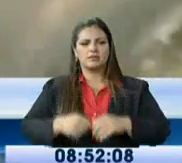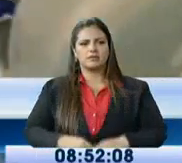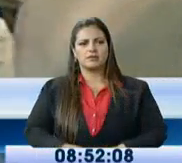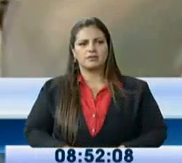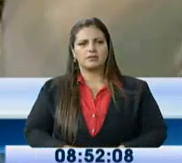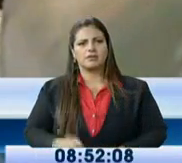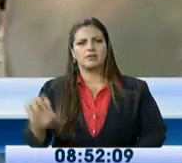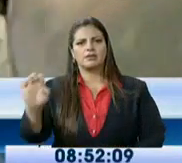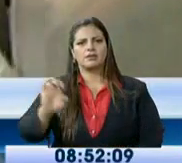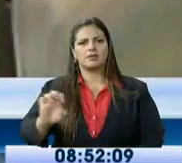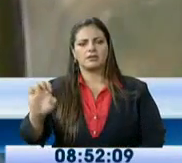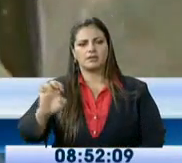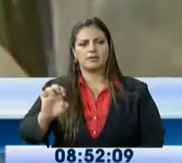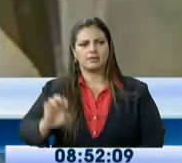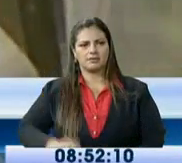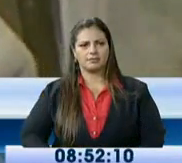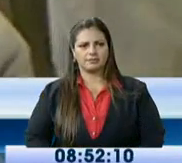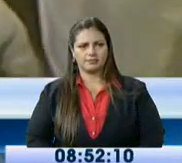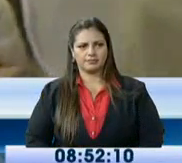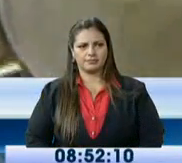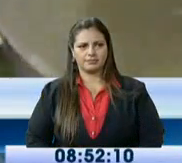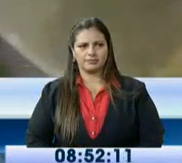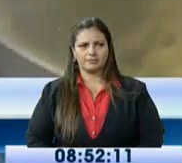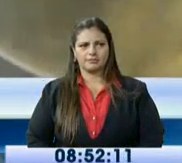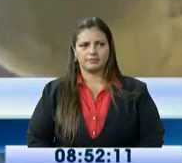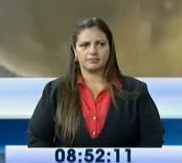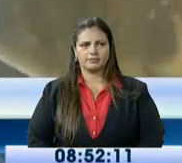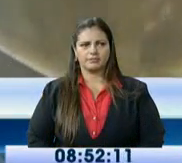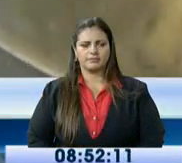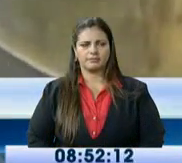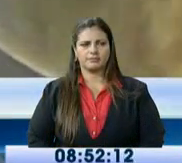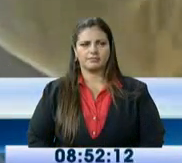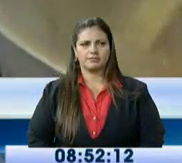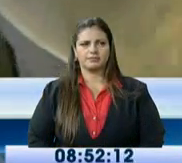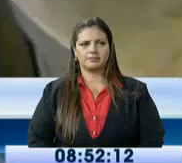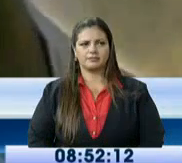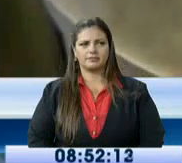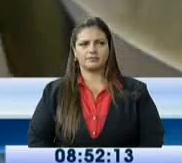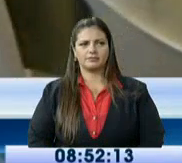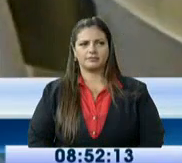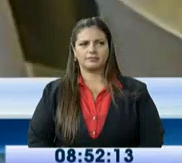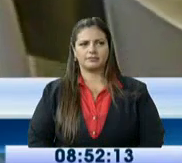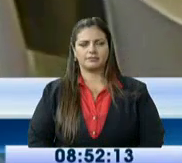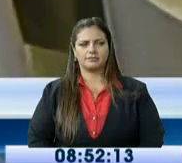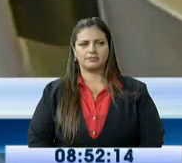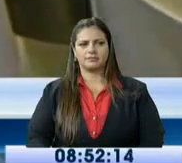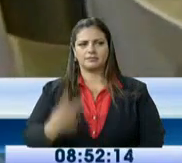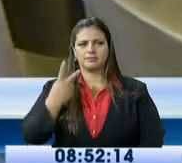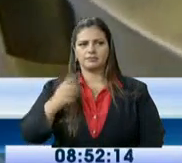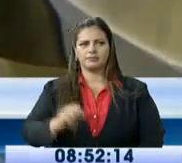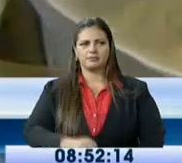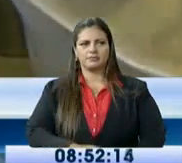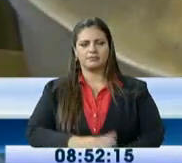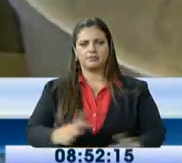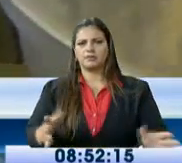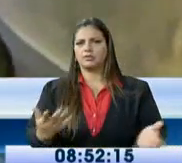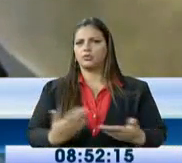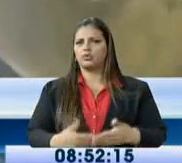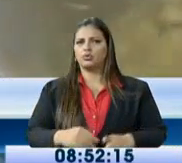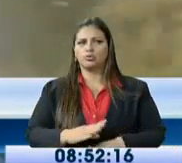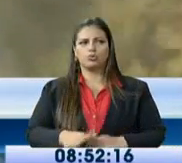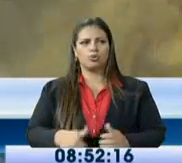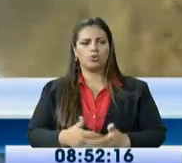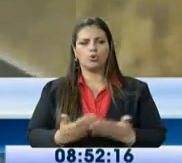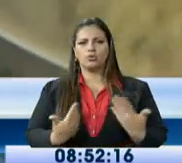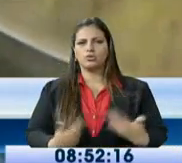de Reyes. A la rosca de Reyes, sí. Ahí está, listo. Ahí tenemos, creo que ya la masa, miren, bien mezclada, sí, la masa con los frutos secos. Sí,